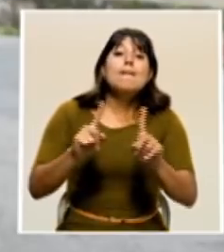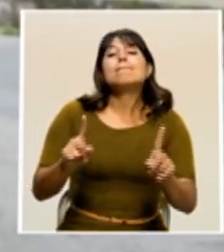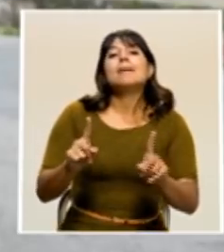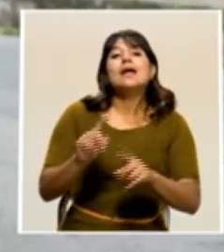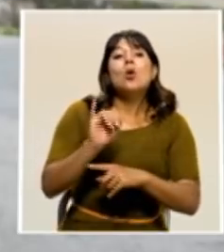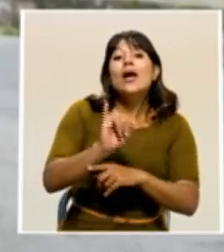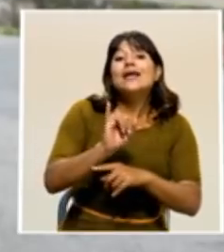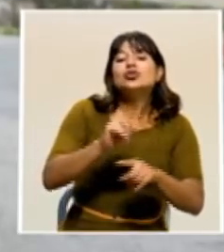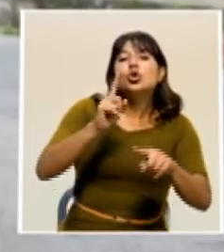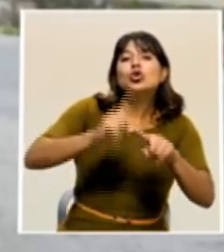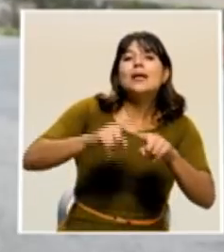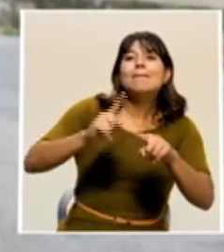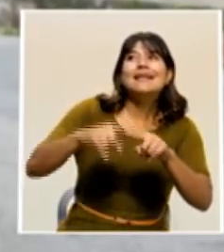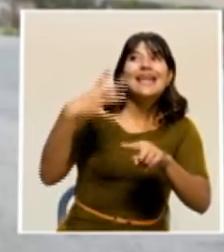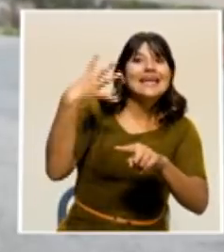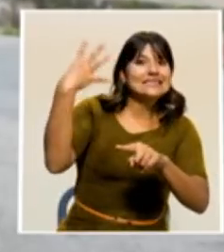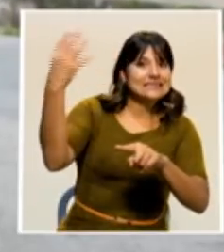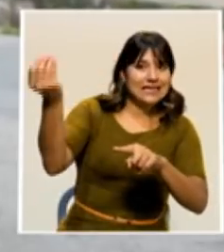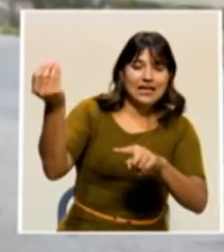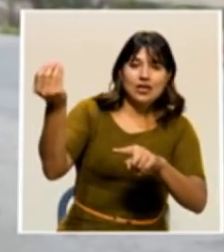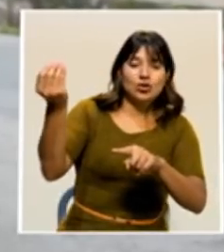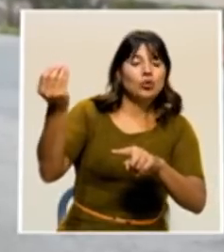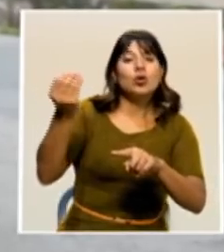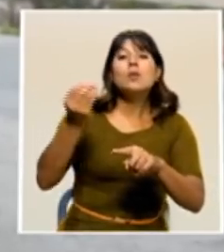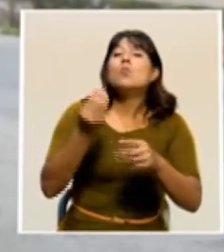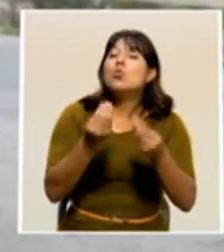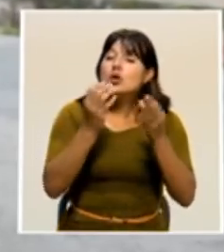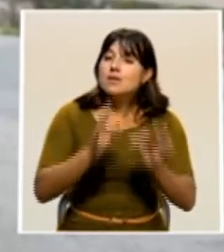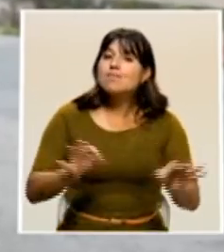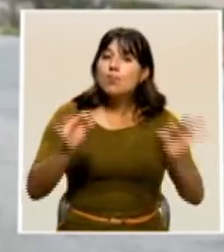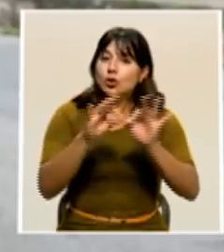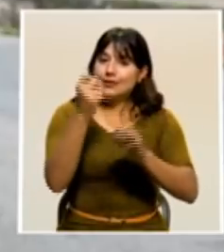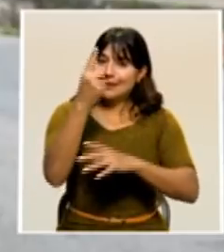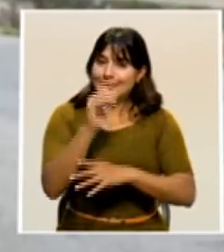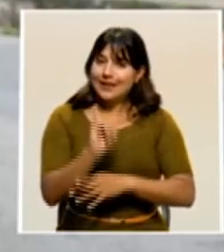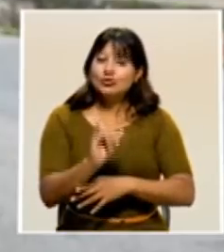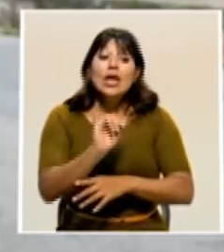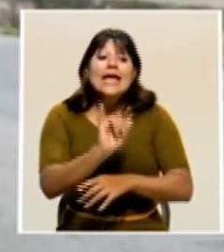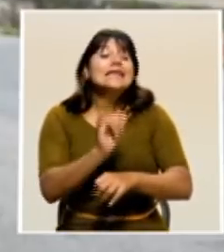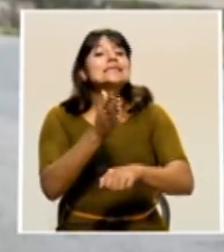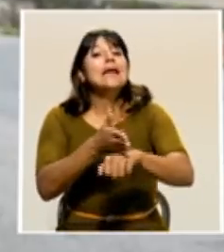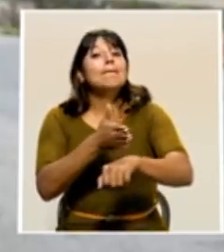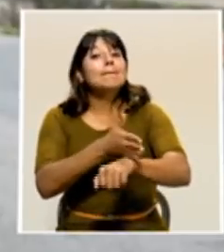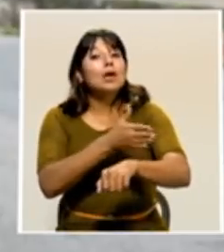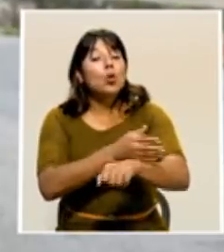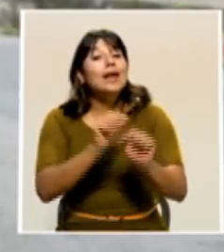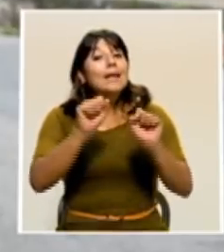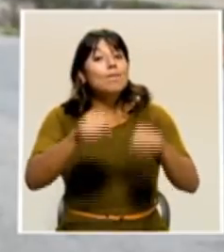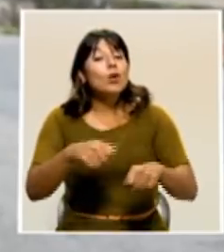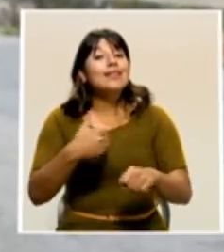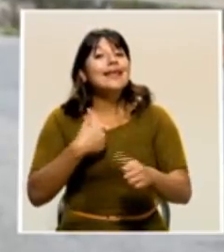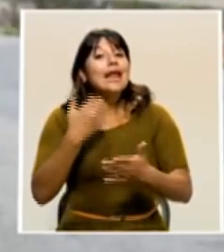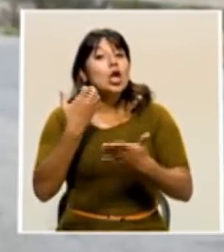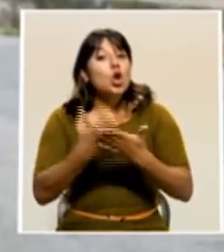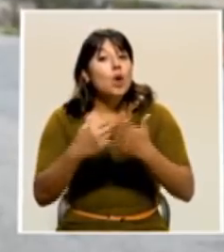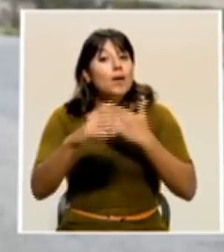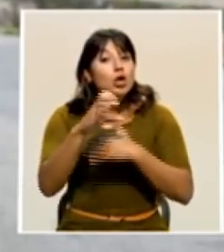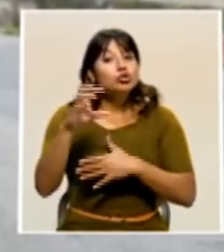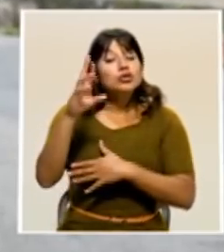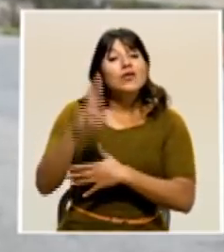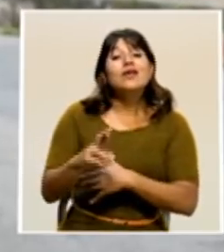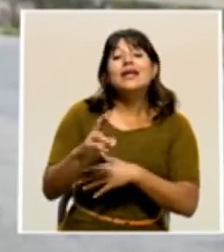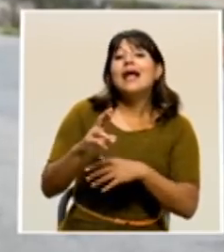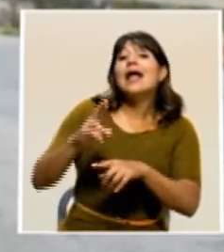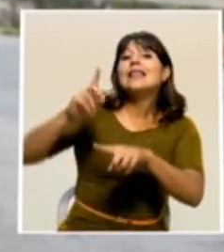eso es muy importante tenerlo. Esa bonanza, por así decirlo, que se puede tener en la economía, viene dado porque las